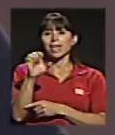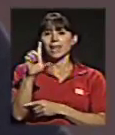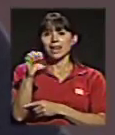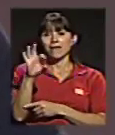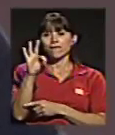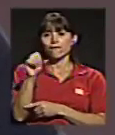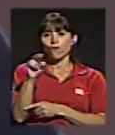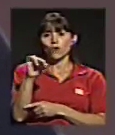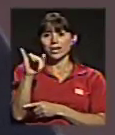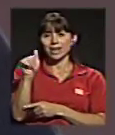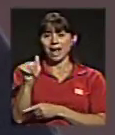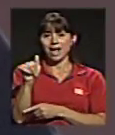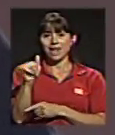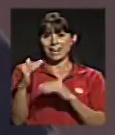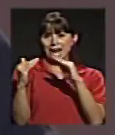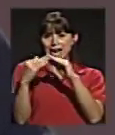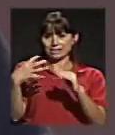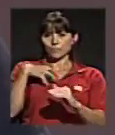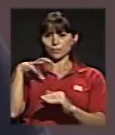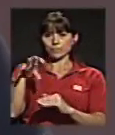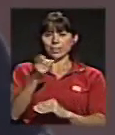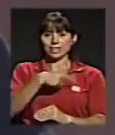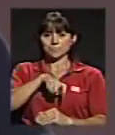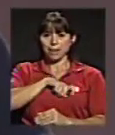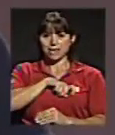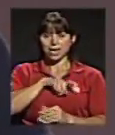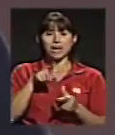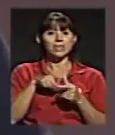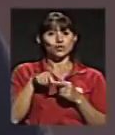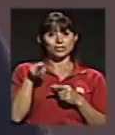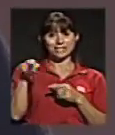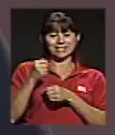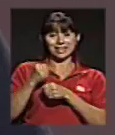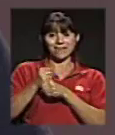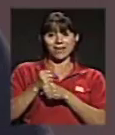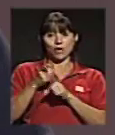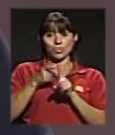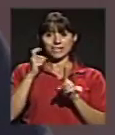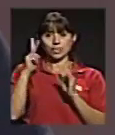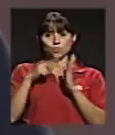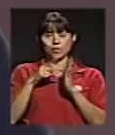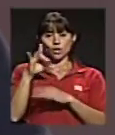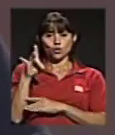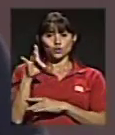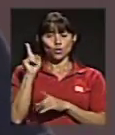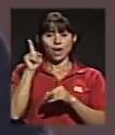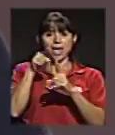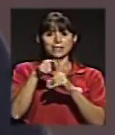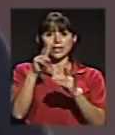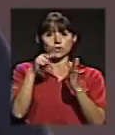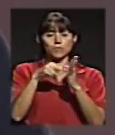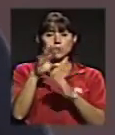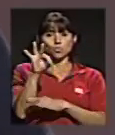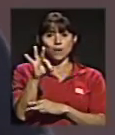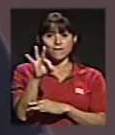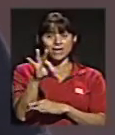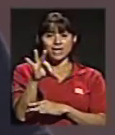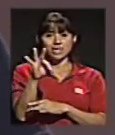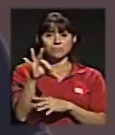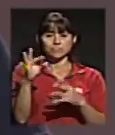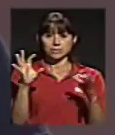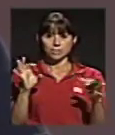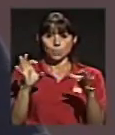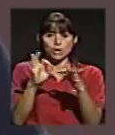ellos se vincularon en este contrato que se extendió el trabajo de 2008 a 2009 y pues finalizó en el 2010 y